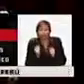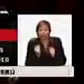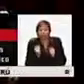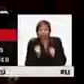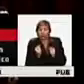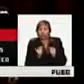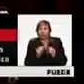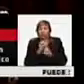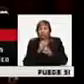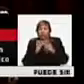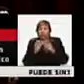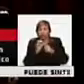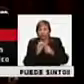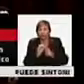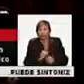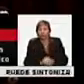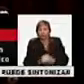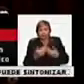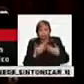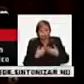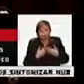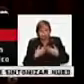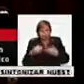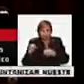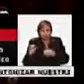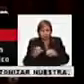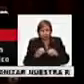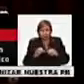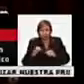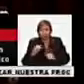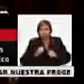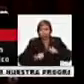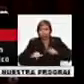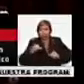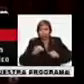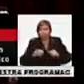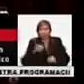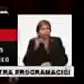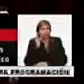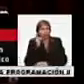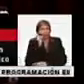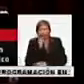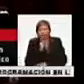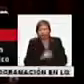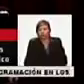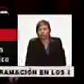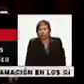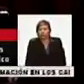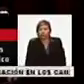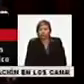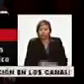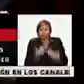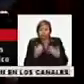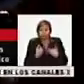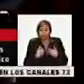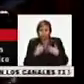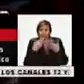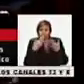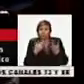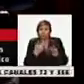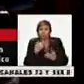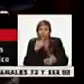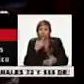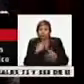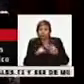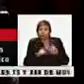los civiles tuvo como eje central la actitud del maestro. Tuve el enorme privilegio, decía